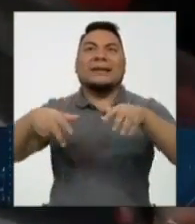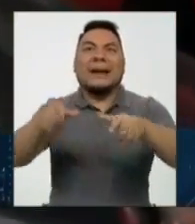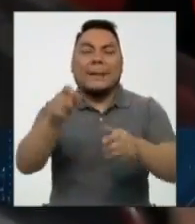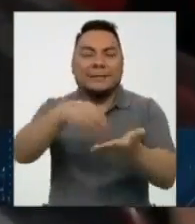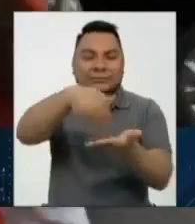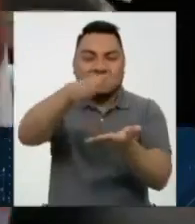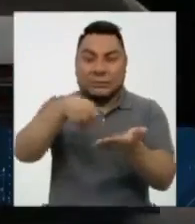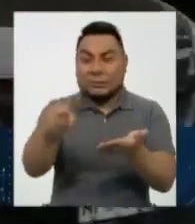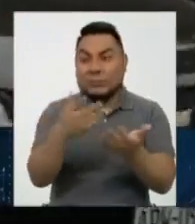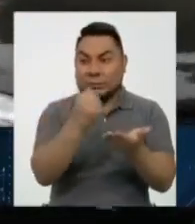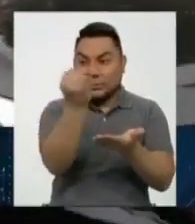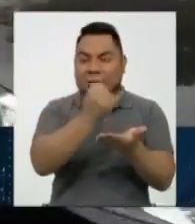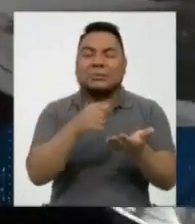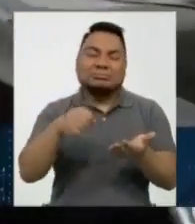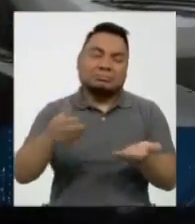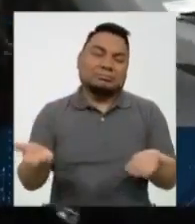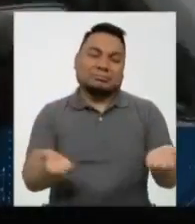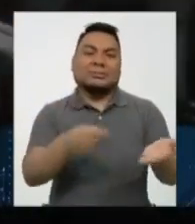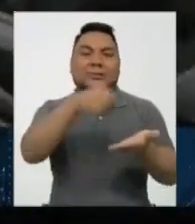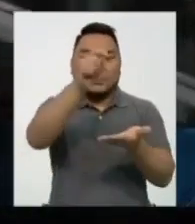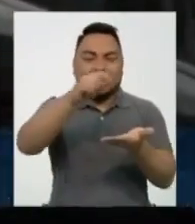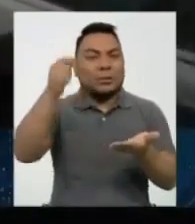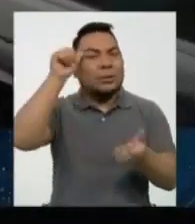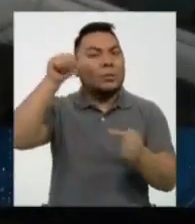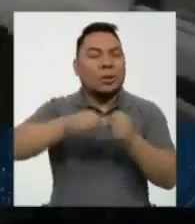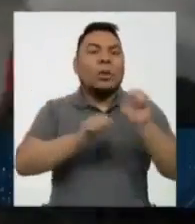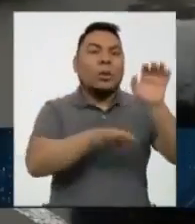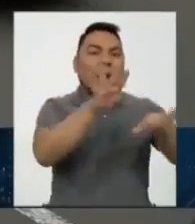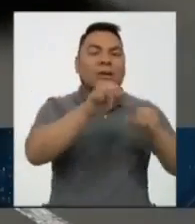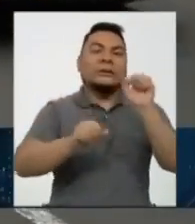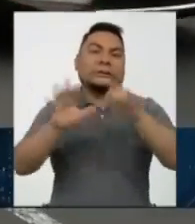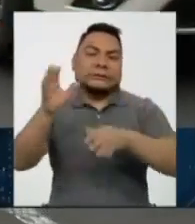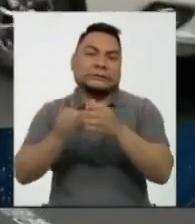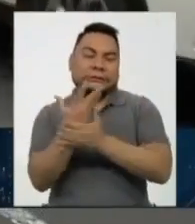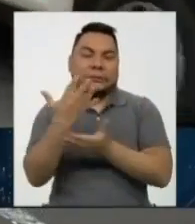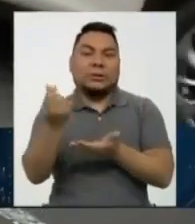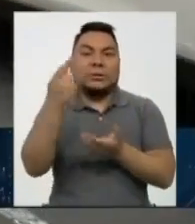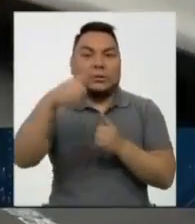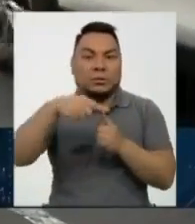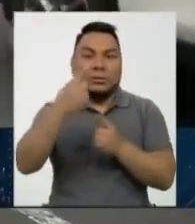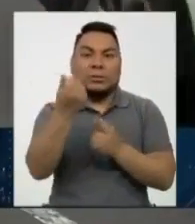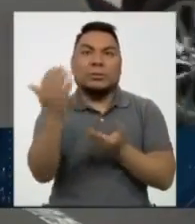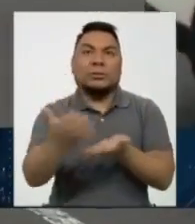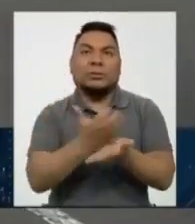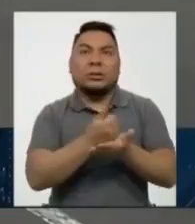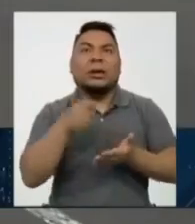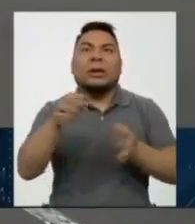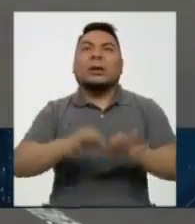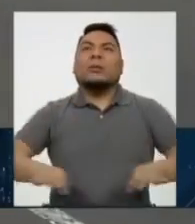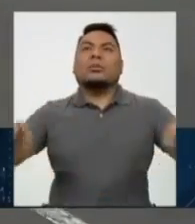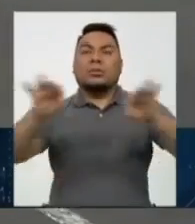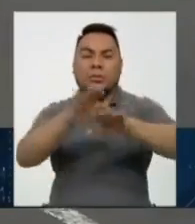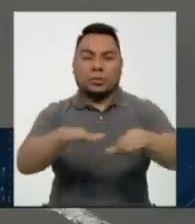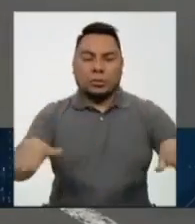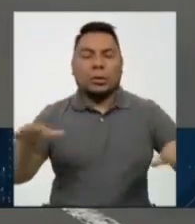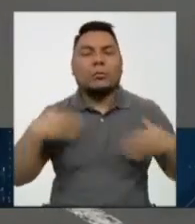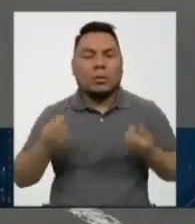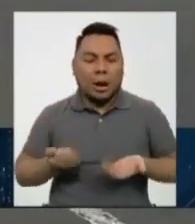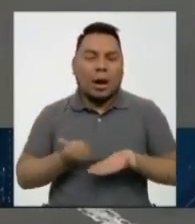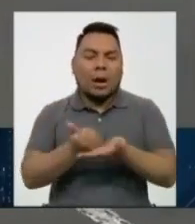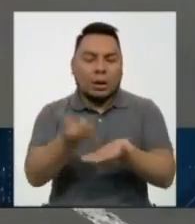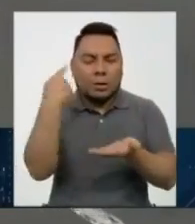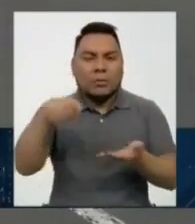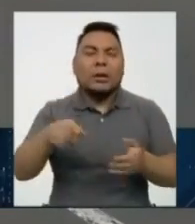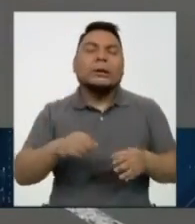de los conductores. El Perú es un país solidario, hermoso, y entiende la importancia de que estos niños reciban una vida de calidad para